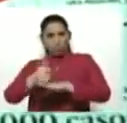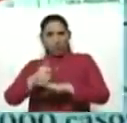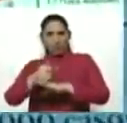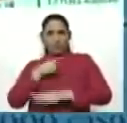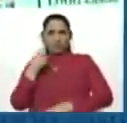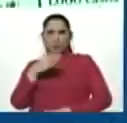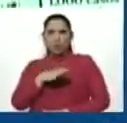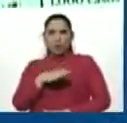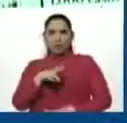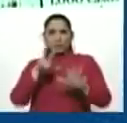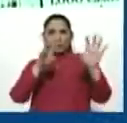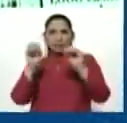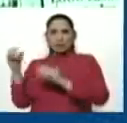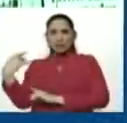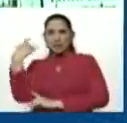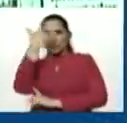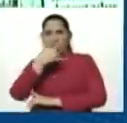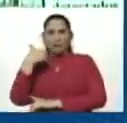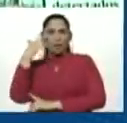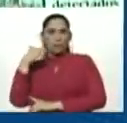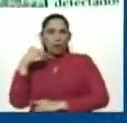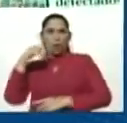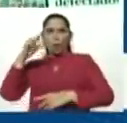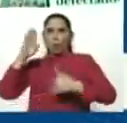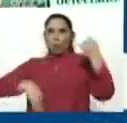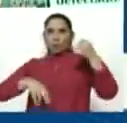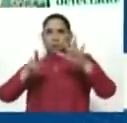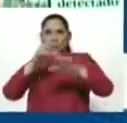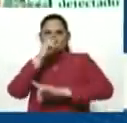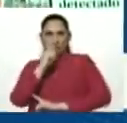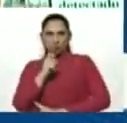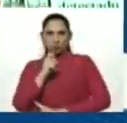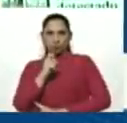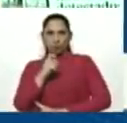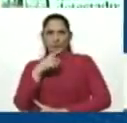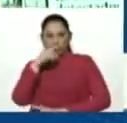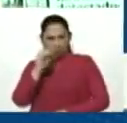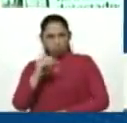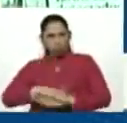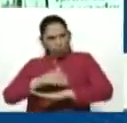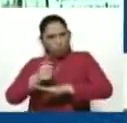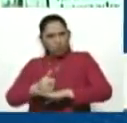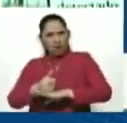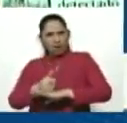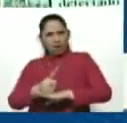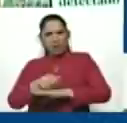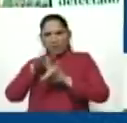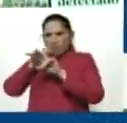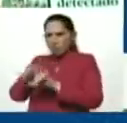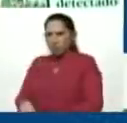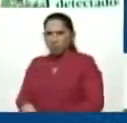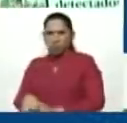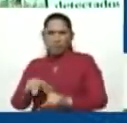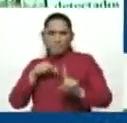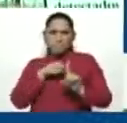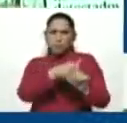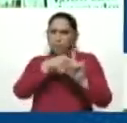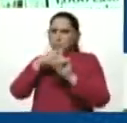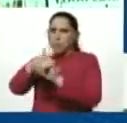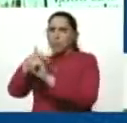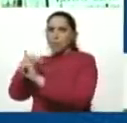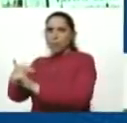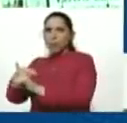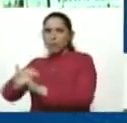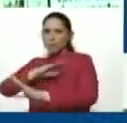de 700 afroamericanos en los últimos 7 años? ¿Es Maduro culpable de la opresión, la represión,